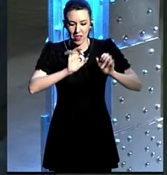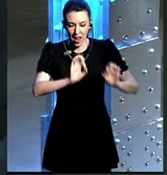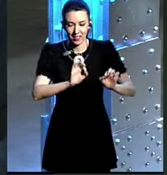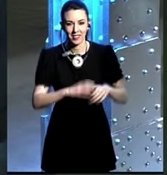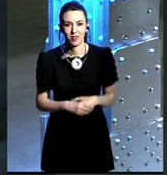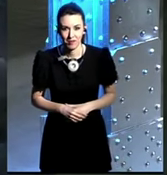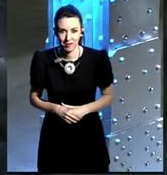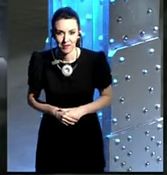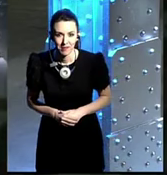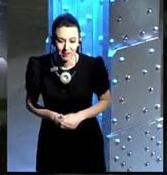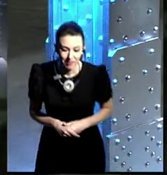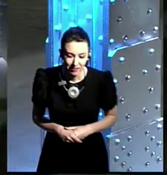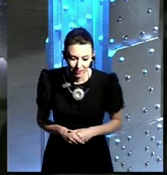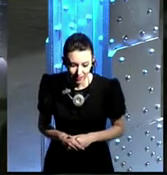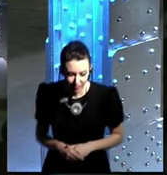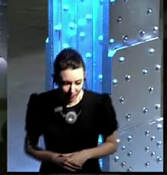ahí.